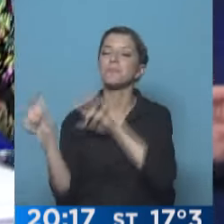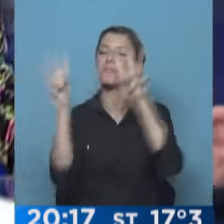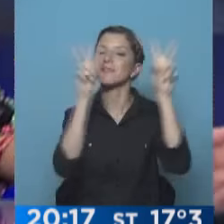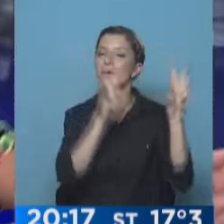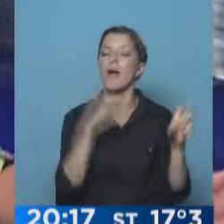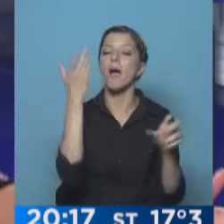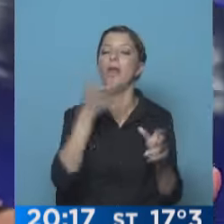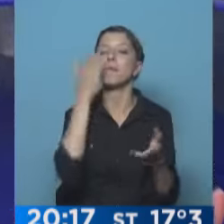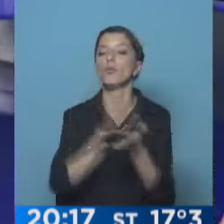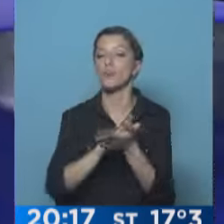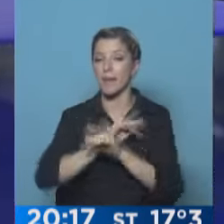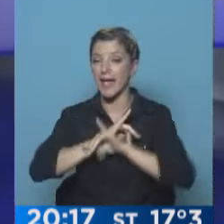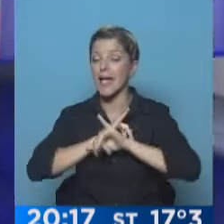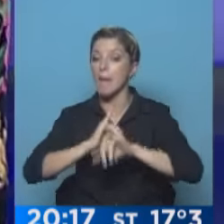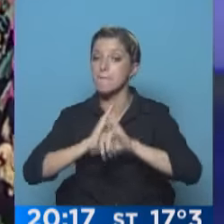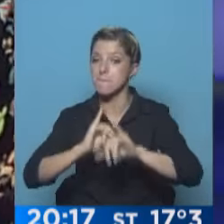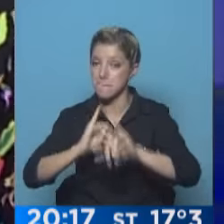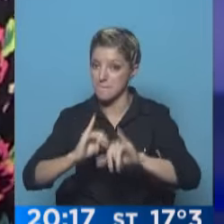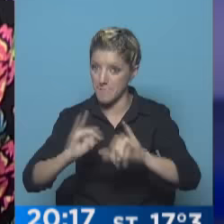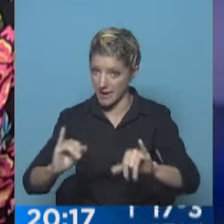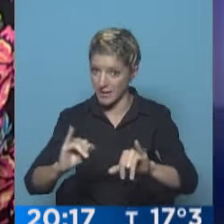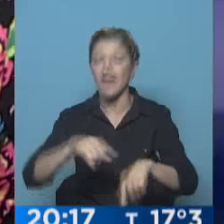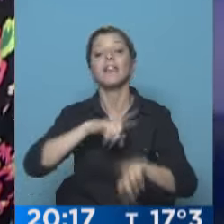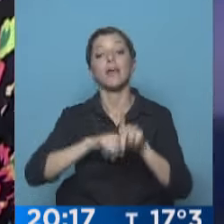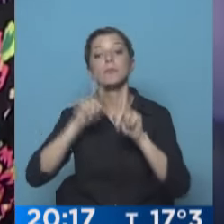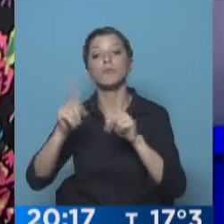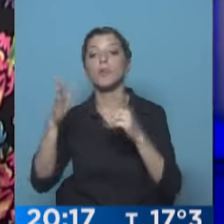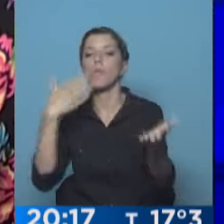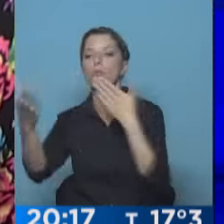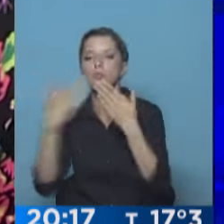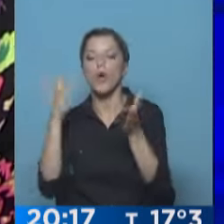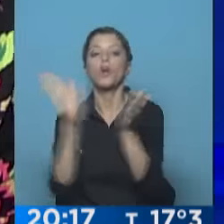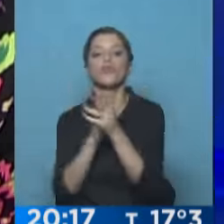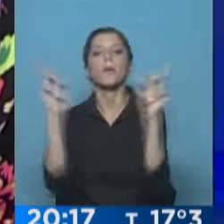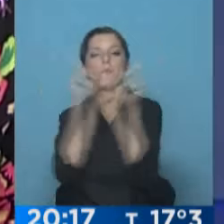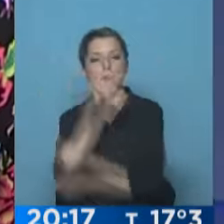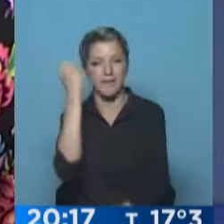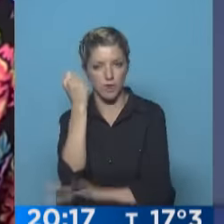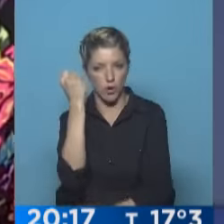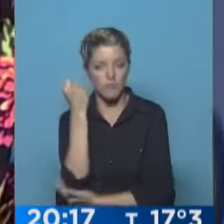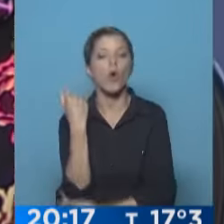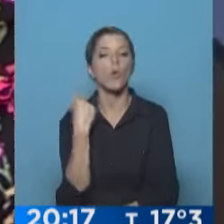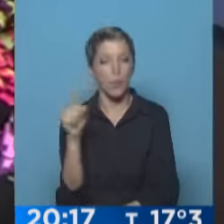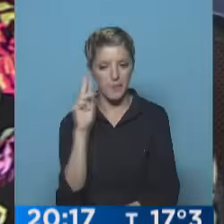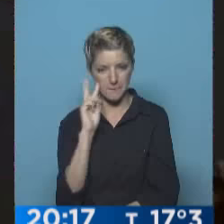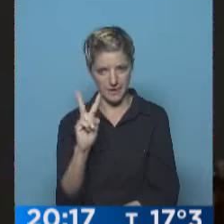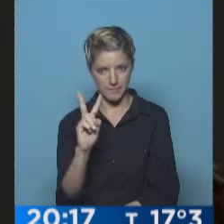Volvemos a hablar de la campaña y en campaña se agudiza el debate por los programas económicos de los candidatos. ¿Cuáles son? Lo